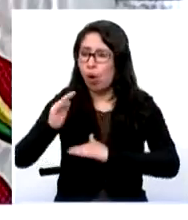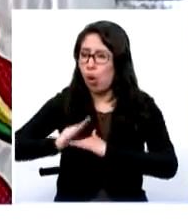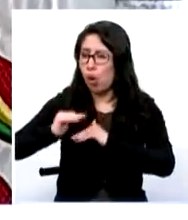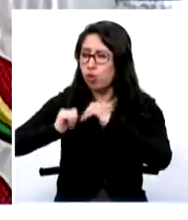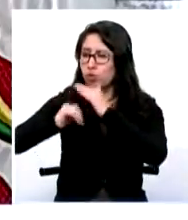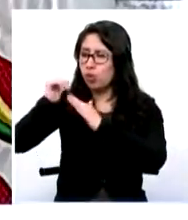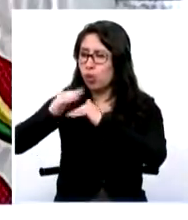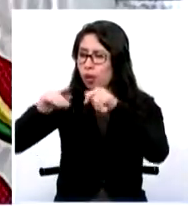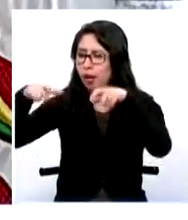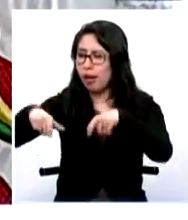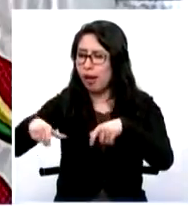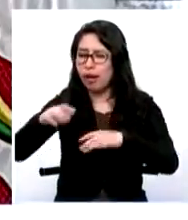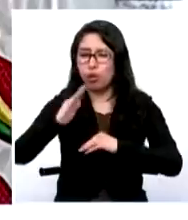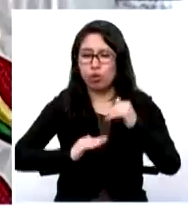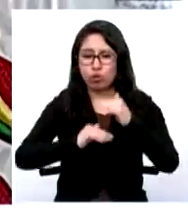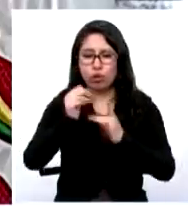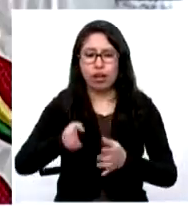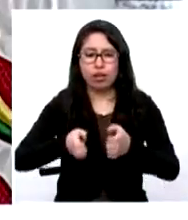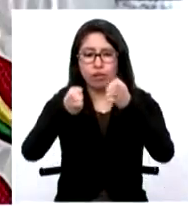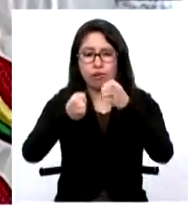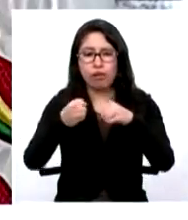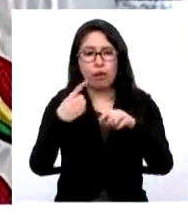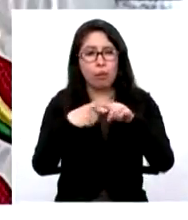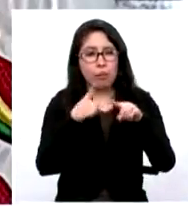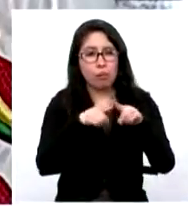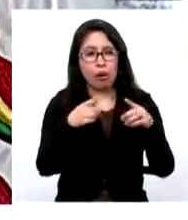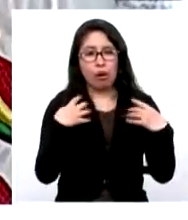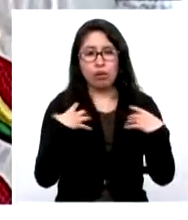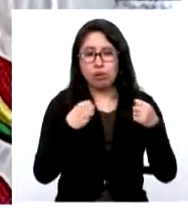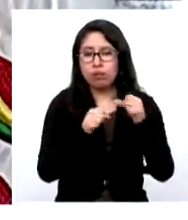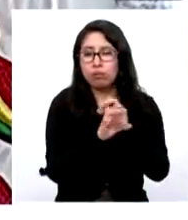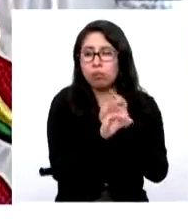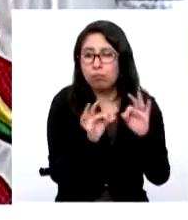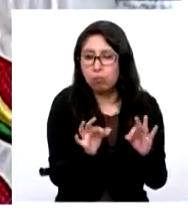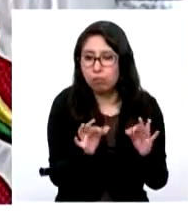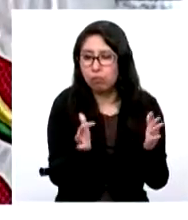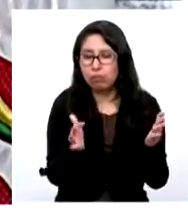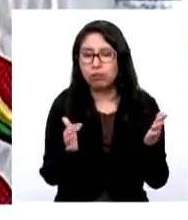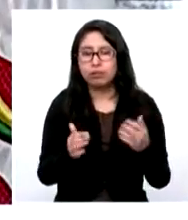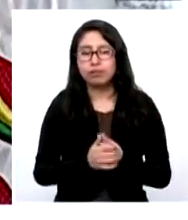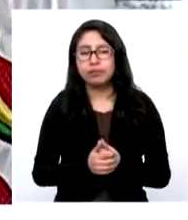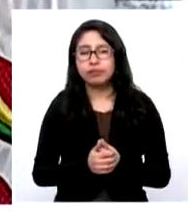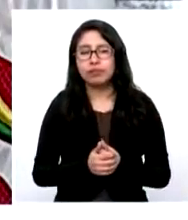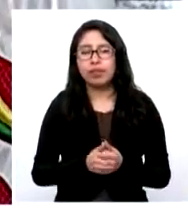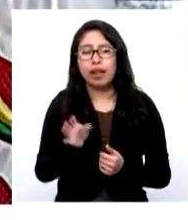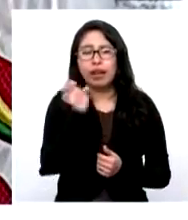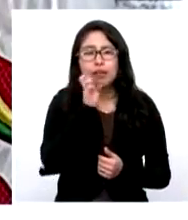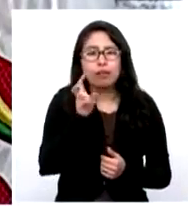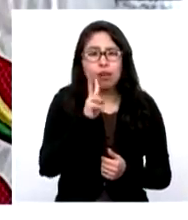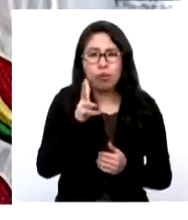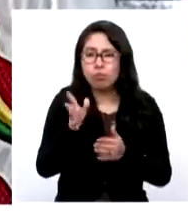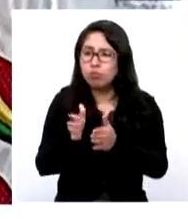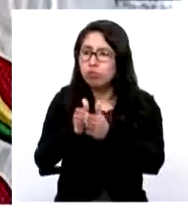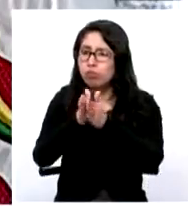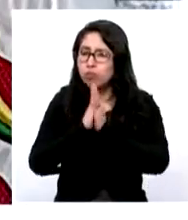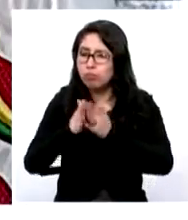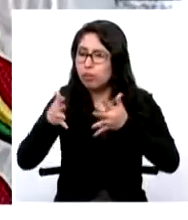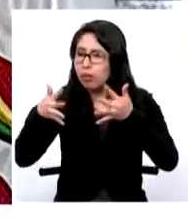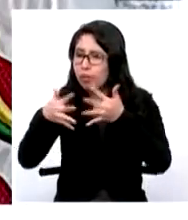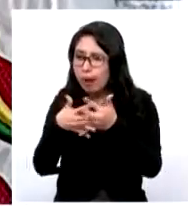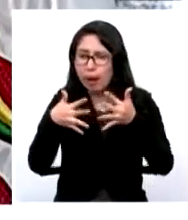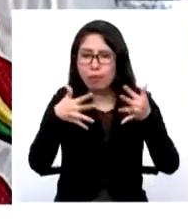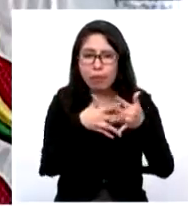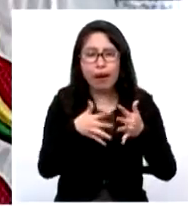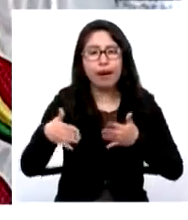vez de mejorar el sistema de salud? ¿Que pidió cercar las ciudades para matar de hambre a los